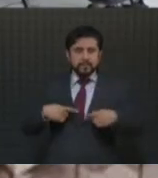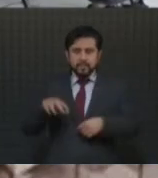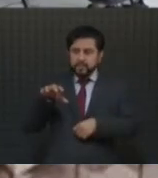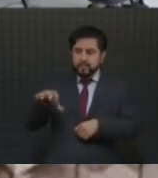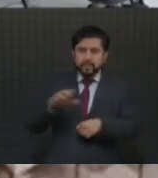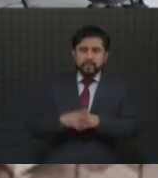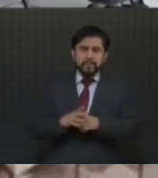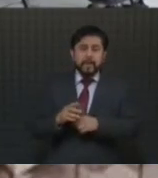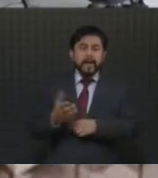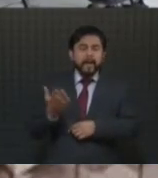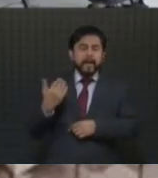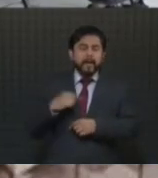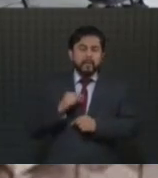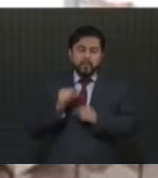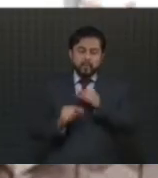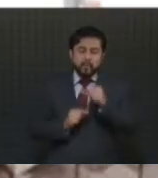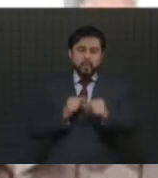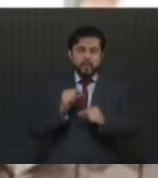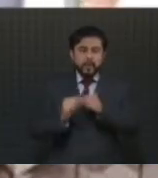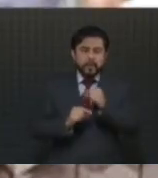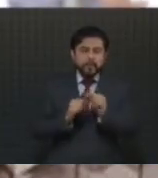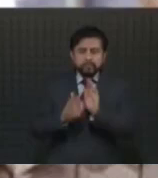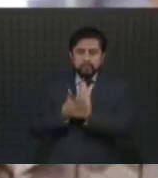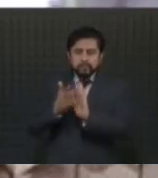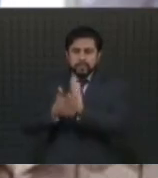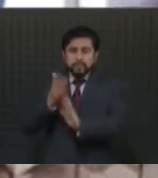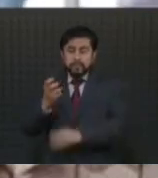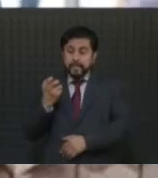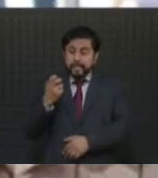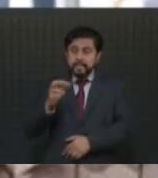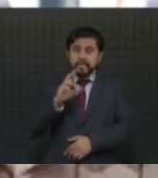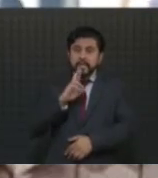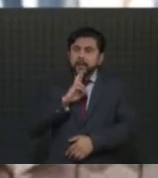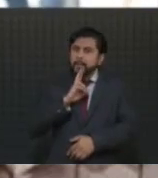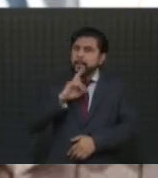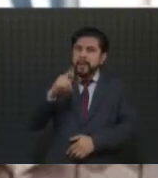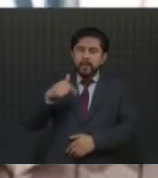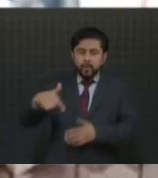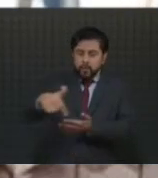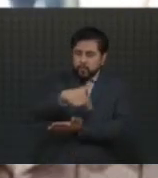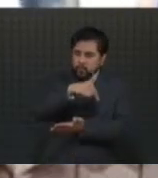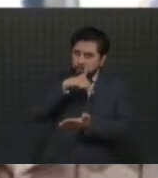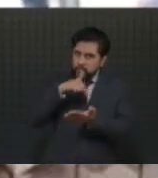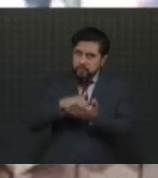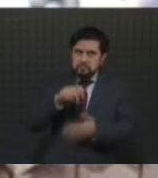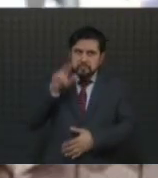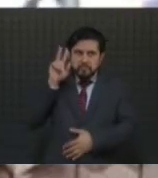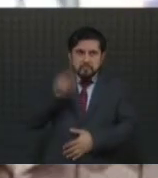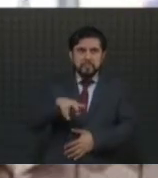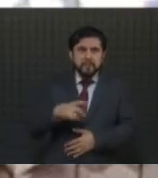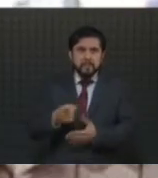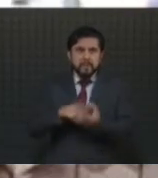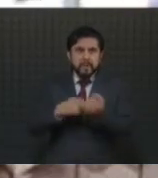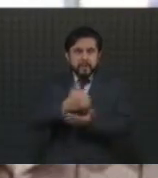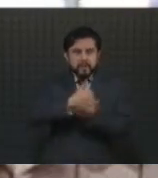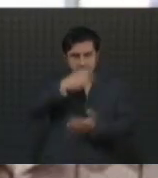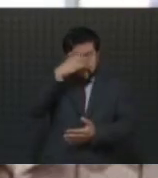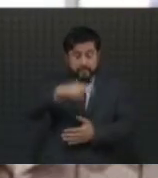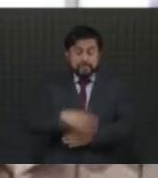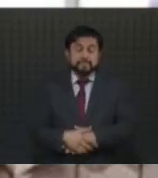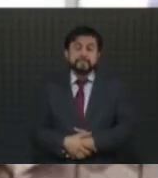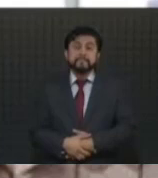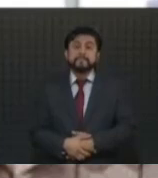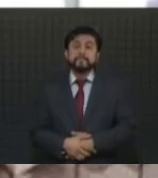colonia que se fue formando. El mejor espacio público que pueda haber en la ciudad. Representa